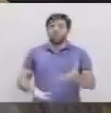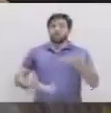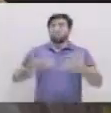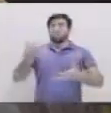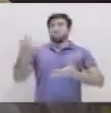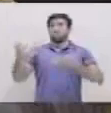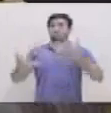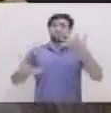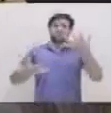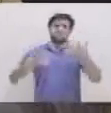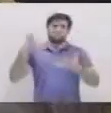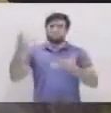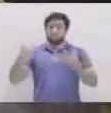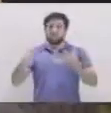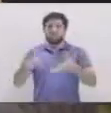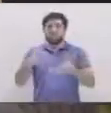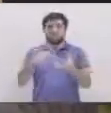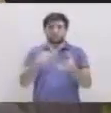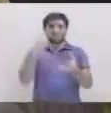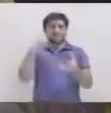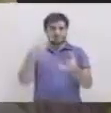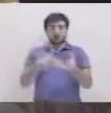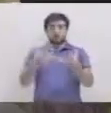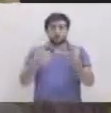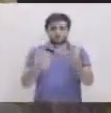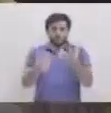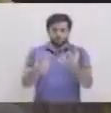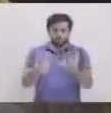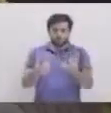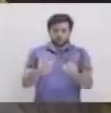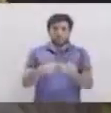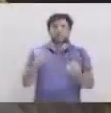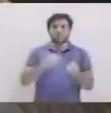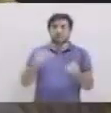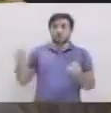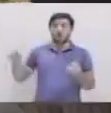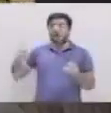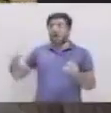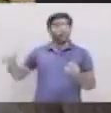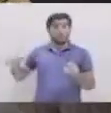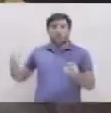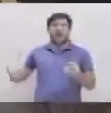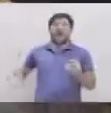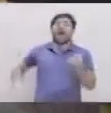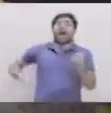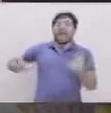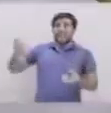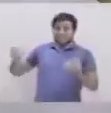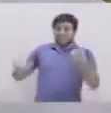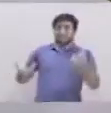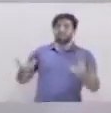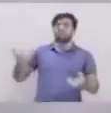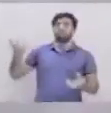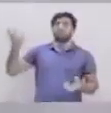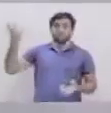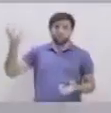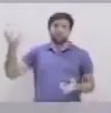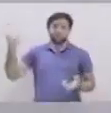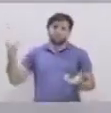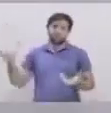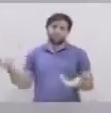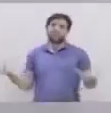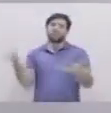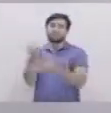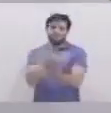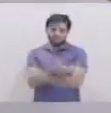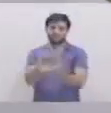temperatura, en cambio el agua va a aumentar esa temperatura. ¿Por qué? Porque uno de los materiales va a ceder calor y